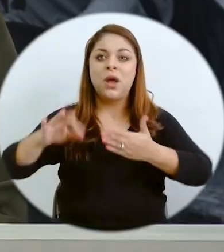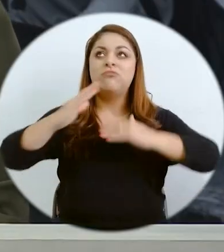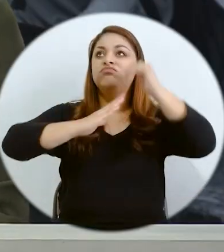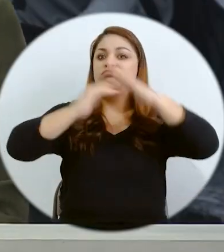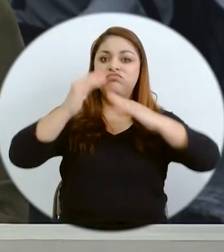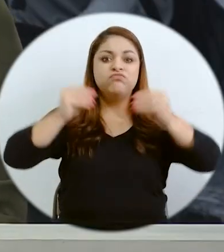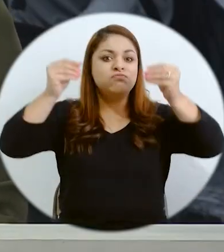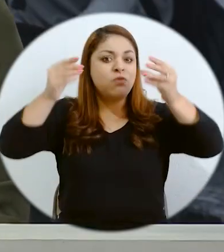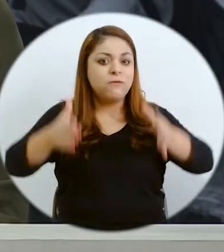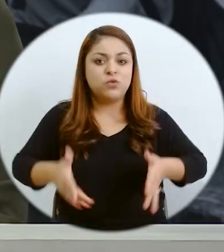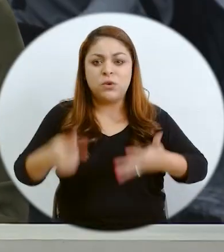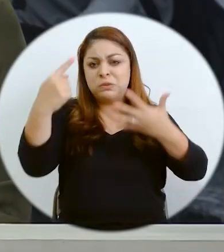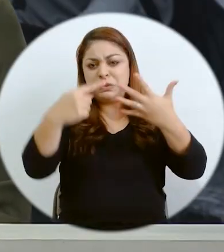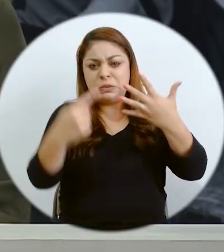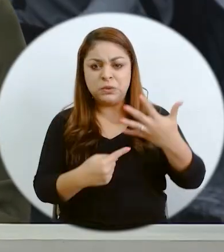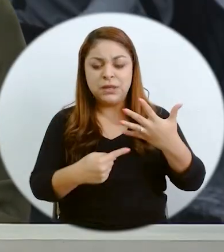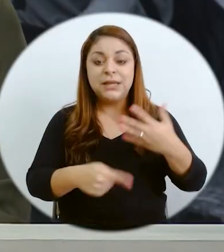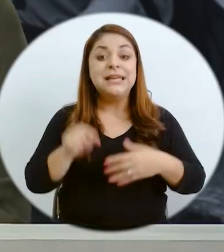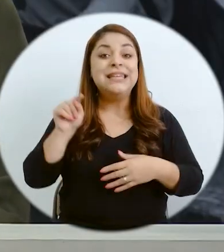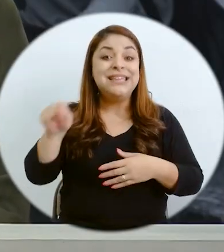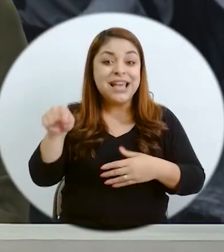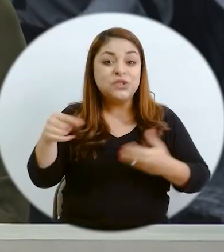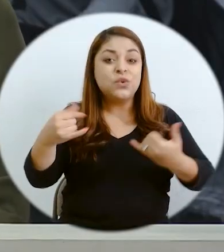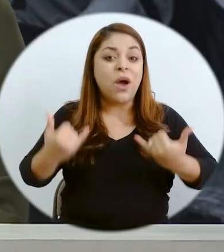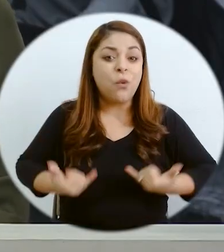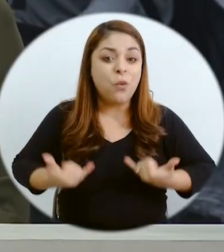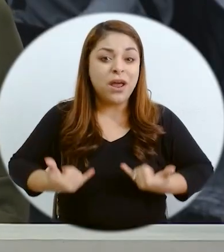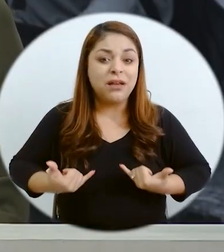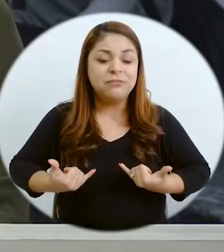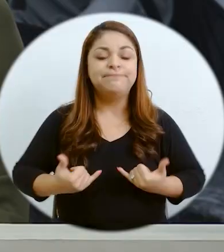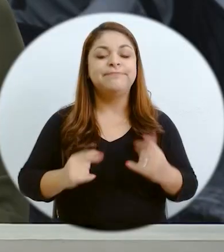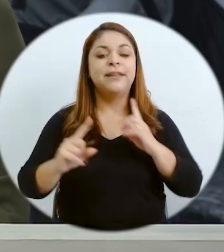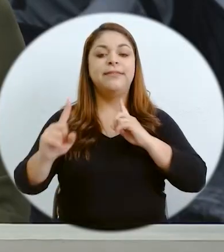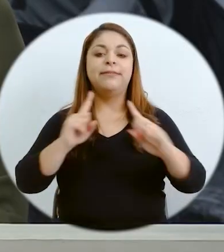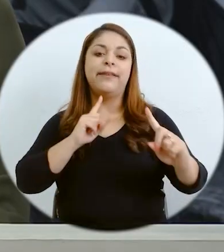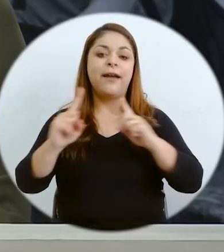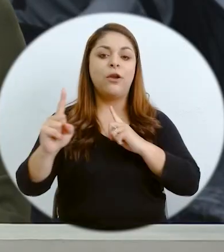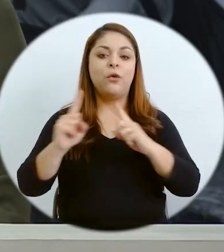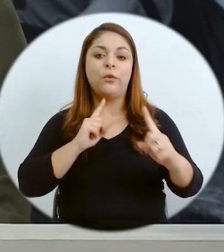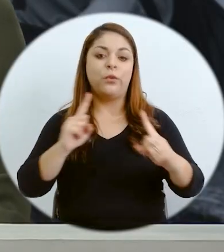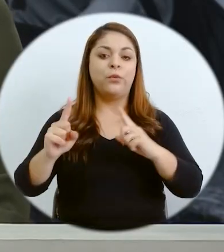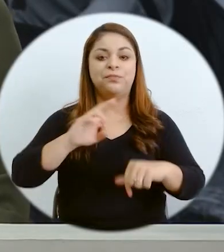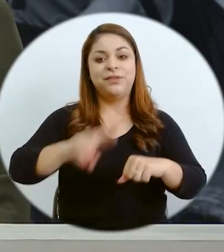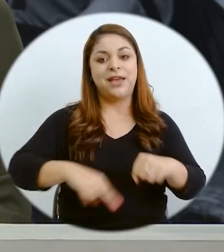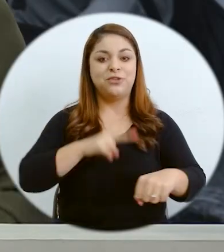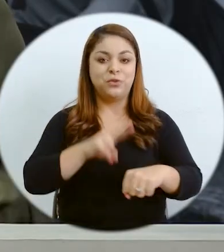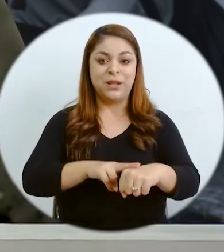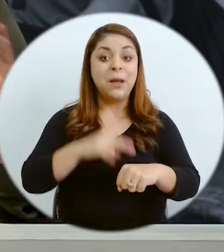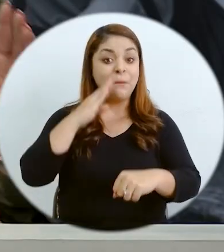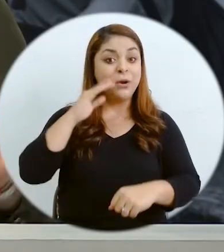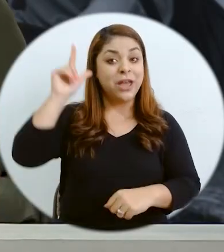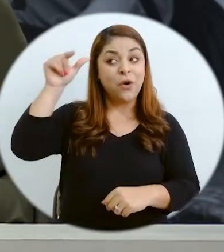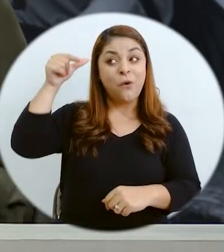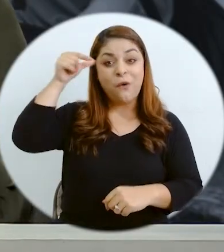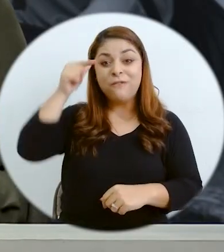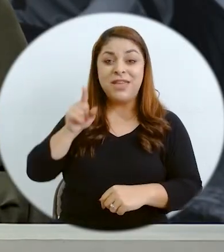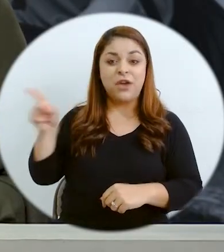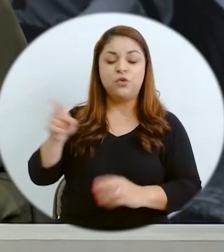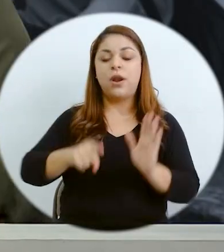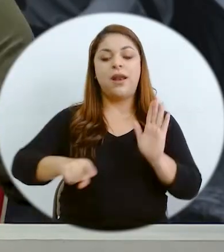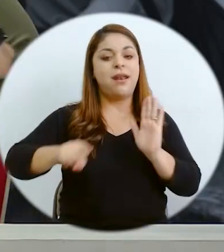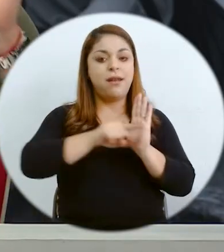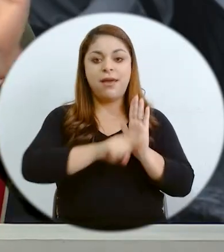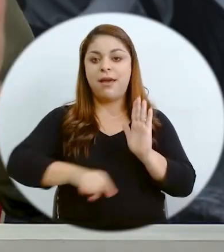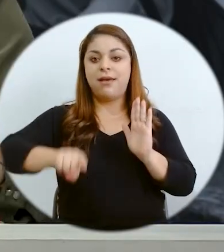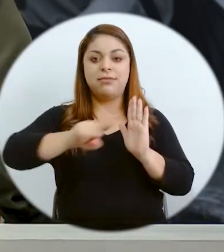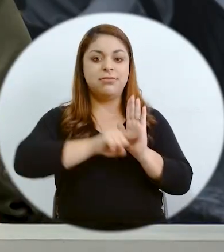a los estudiantes. Y eso pasa ahora por un diálogo nacional. Porque ya vimos que el gobierno ha